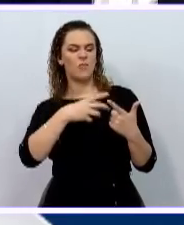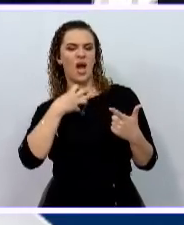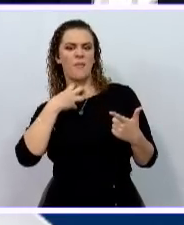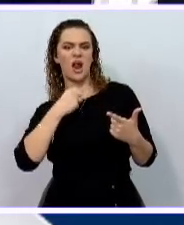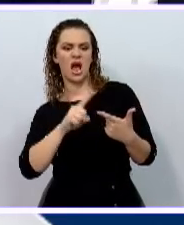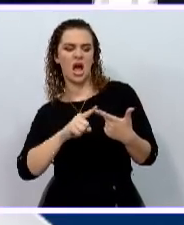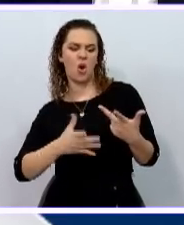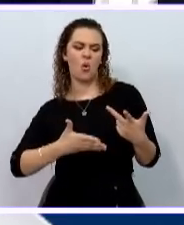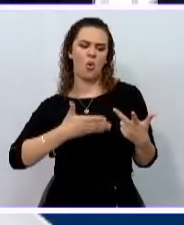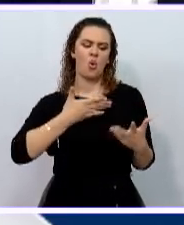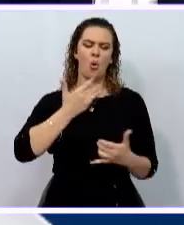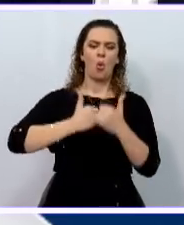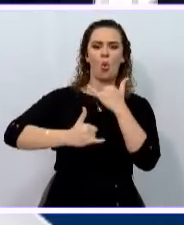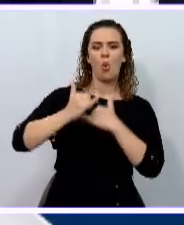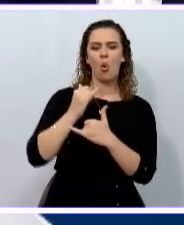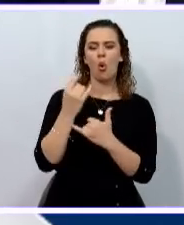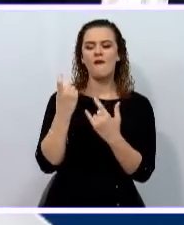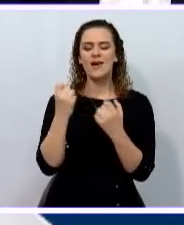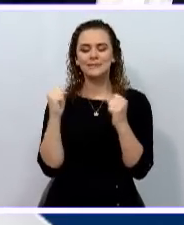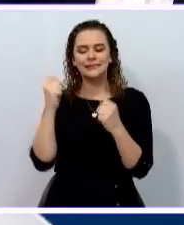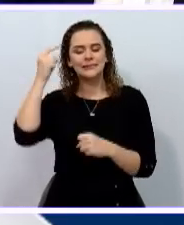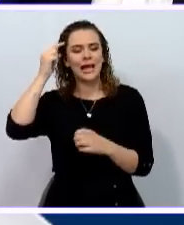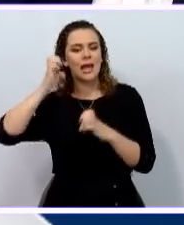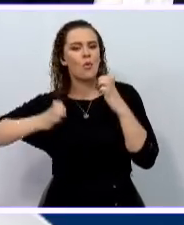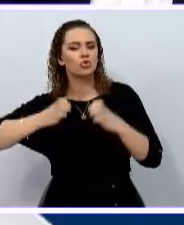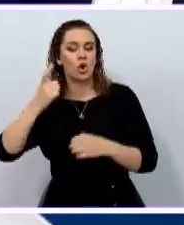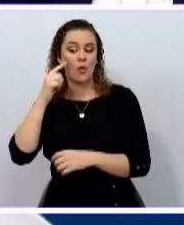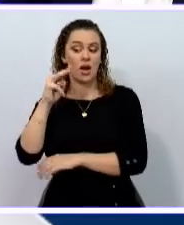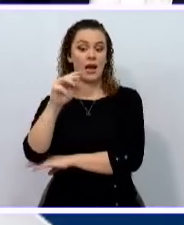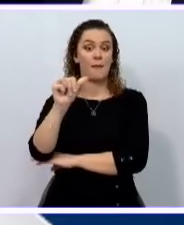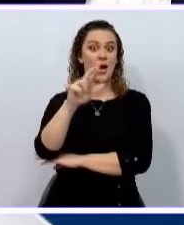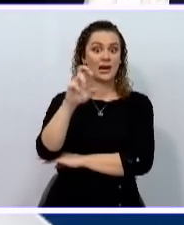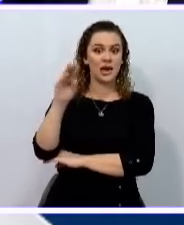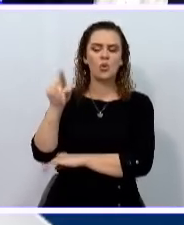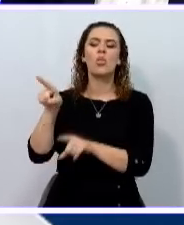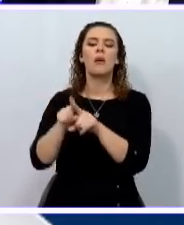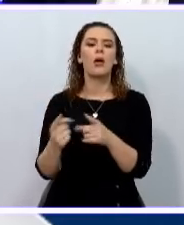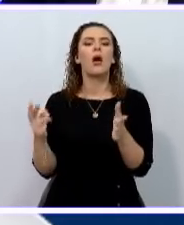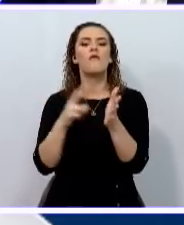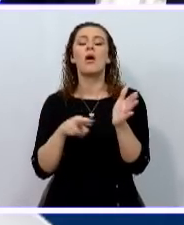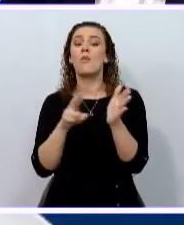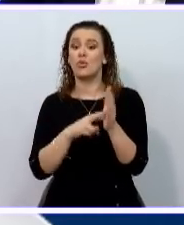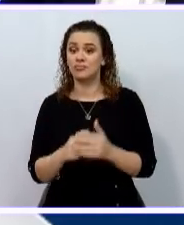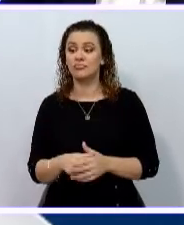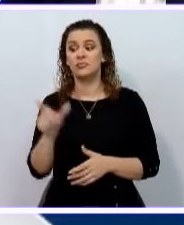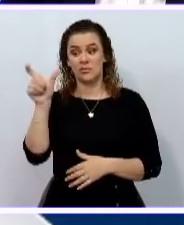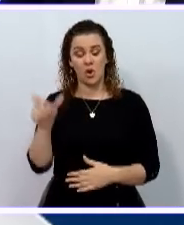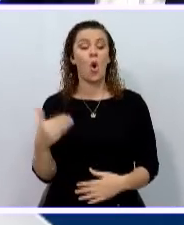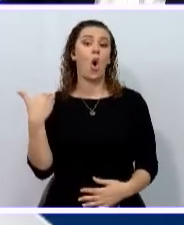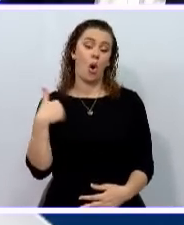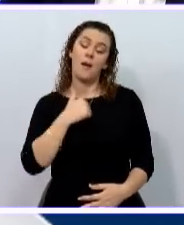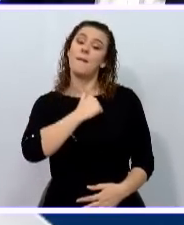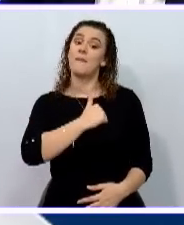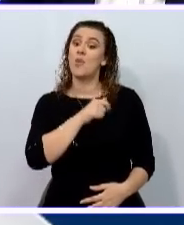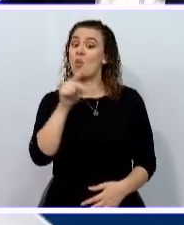o la falta de frialdad emocional porque lo de Mariano también es repetitivo Mariano es un hombre que Perdón